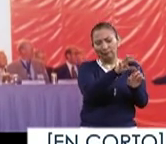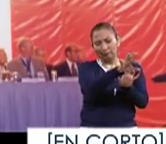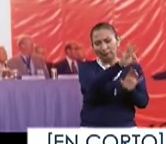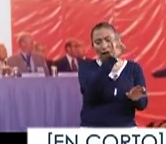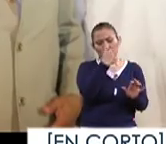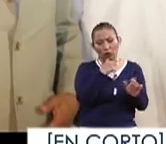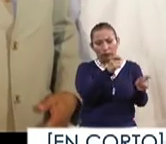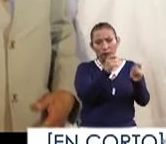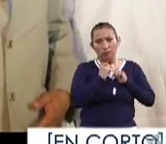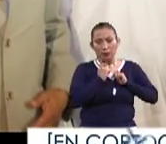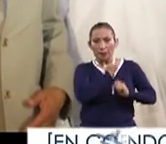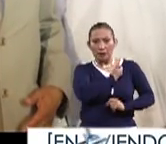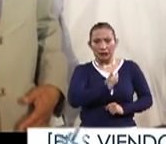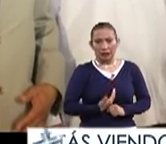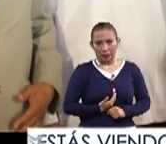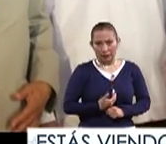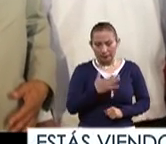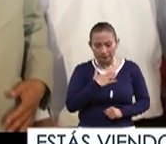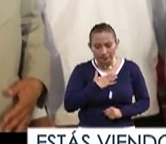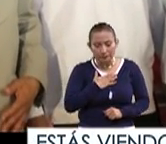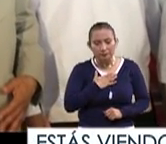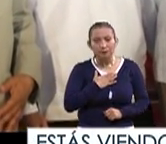ya ocupé el cargo de presidente,